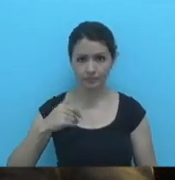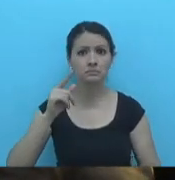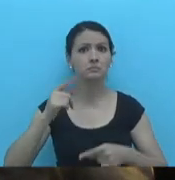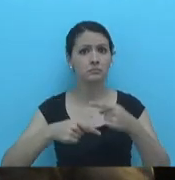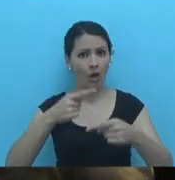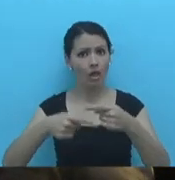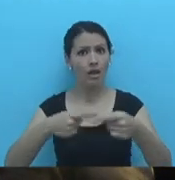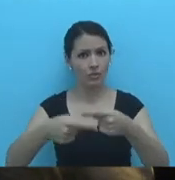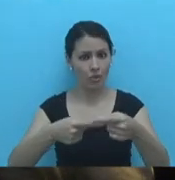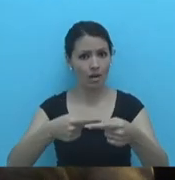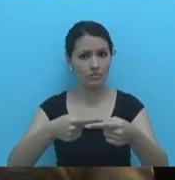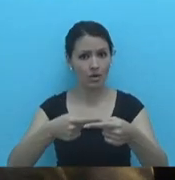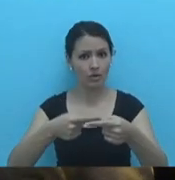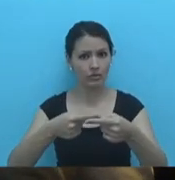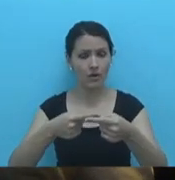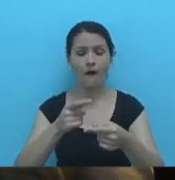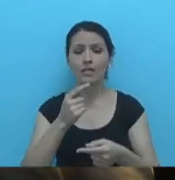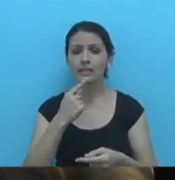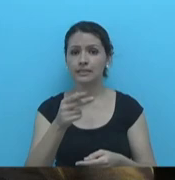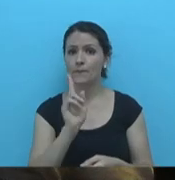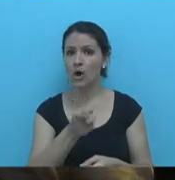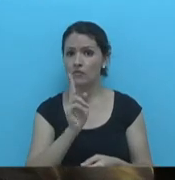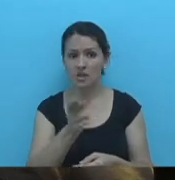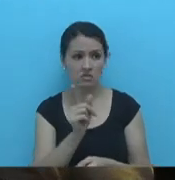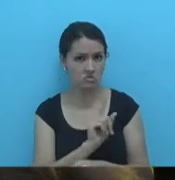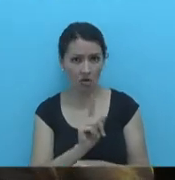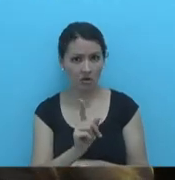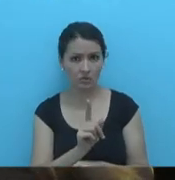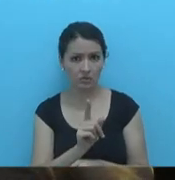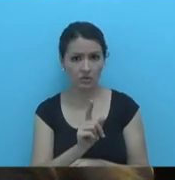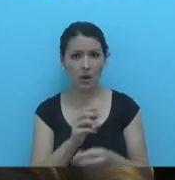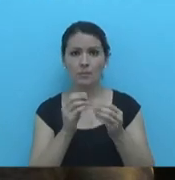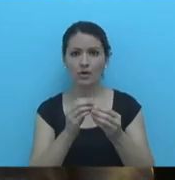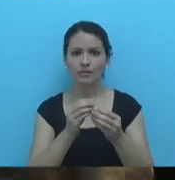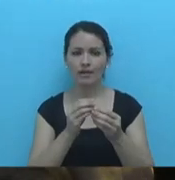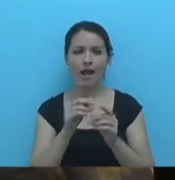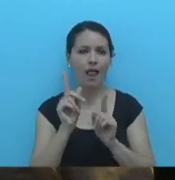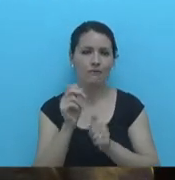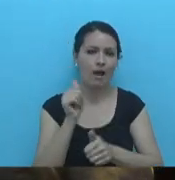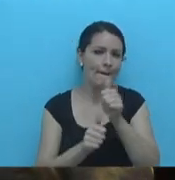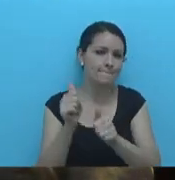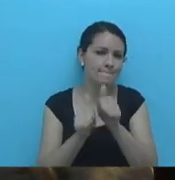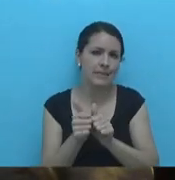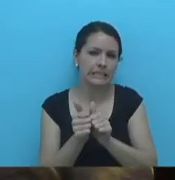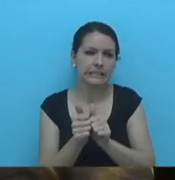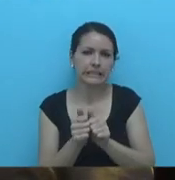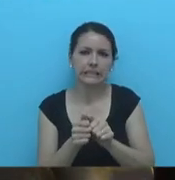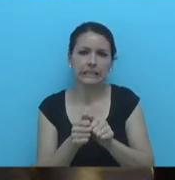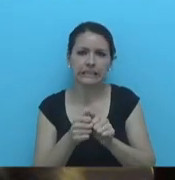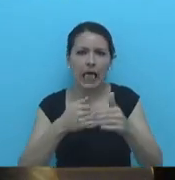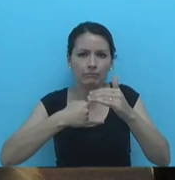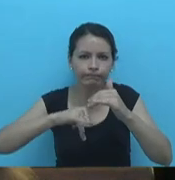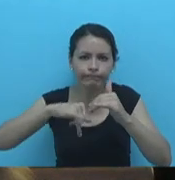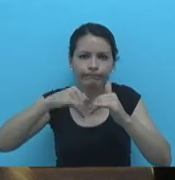seguimos sin sancionar la prohibición del glifosato por los intereses de las multinacionales que están detrás